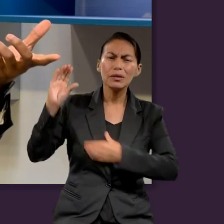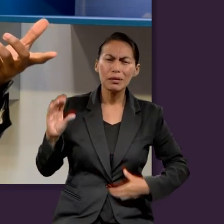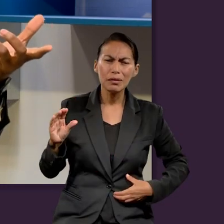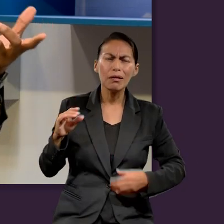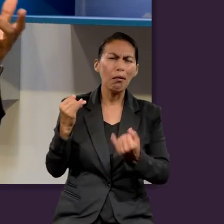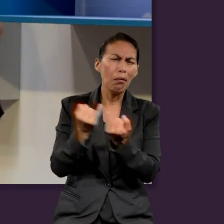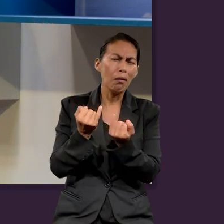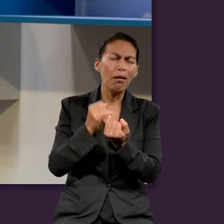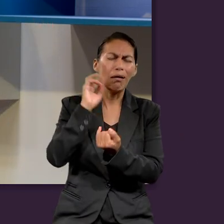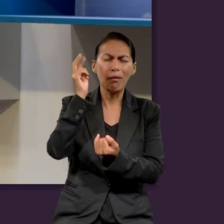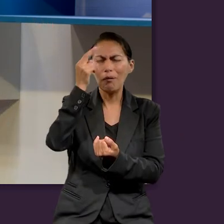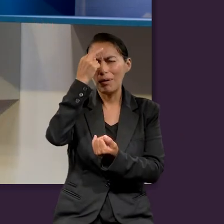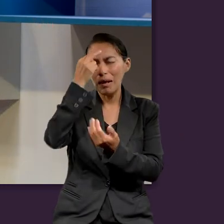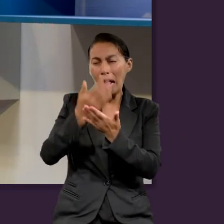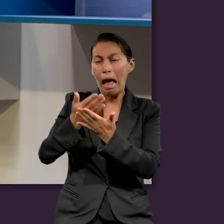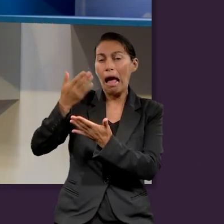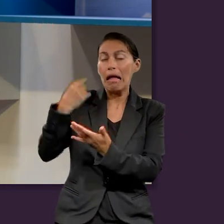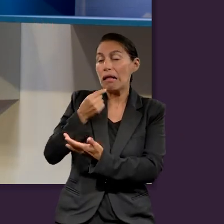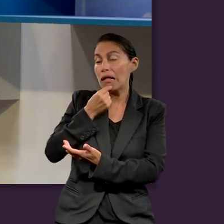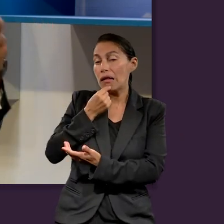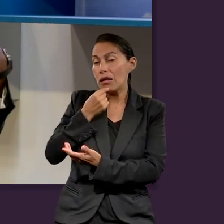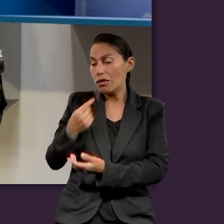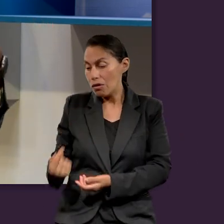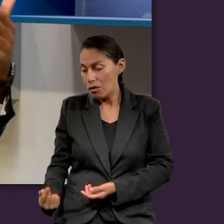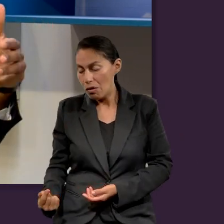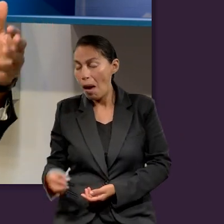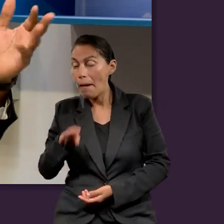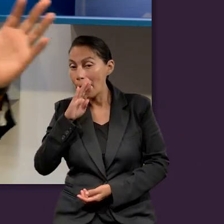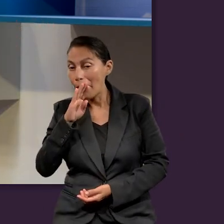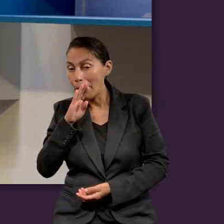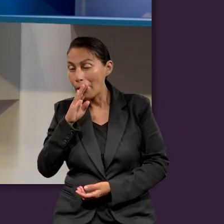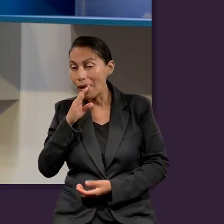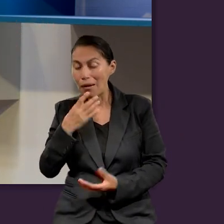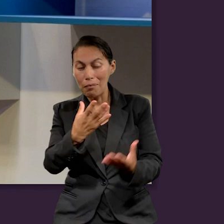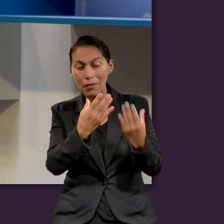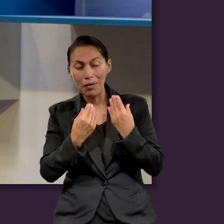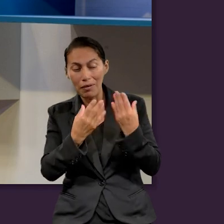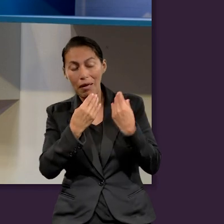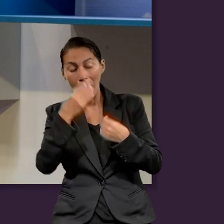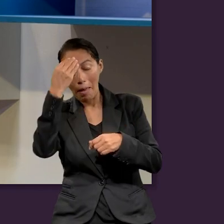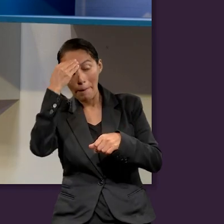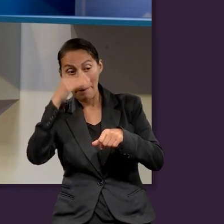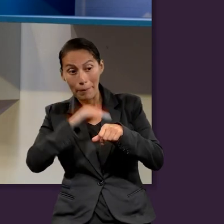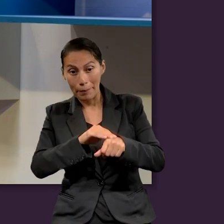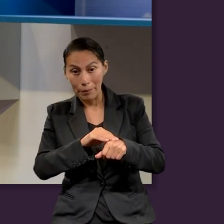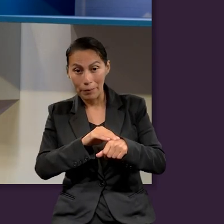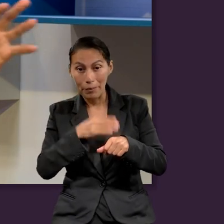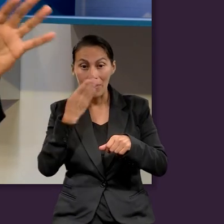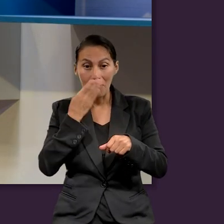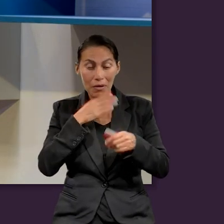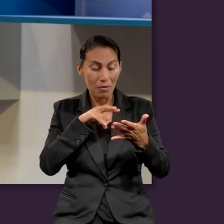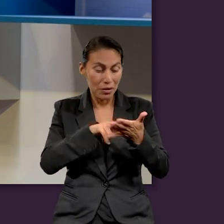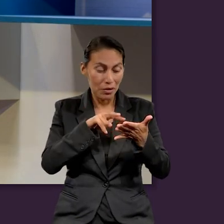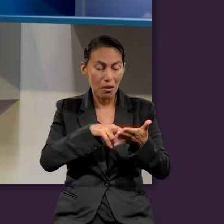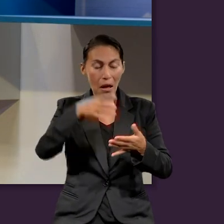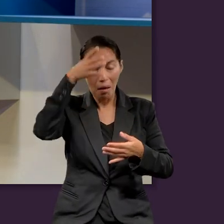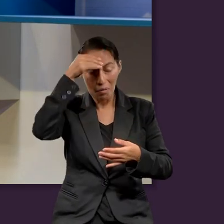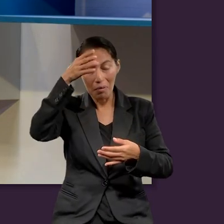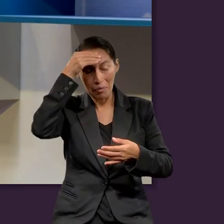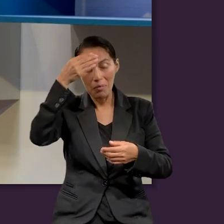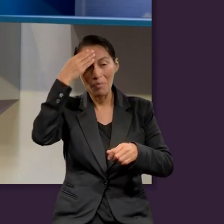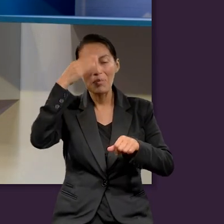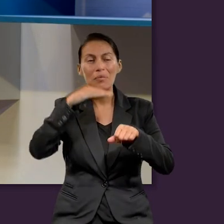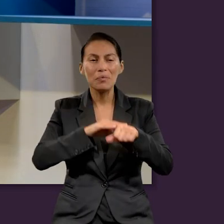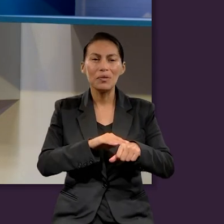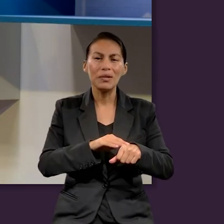Conquistadores Yo me acuerdo que de niño mi mamá me puso a memorizar me imagino que ustedes también tenían que memorizar muchas cosas de la